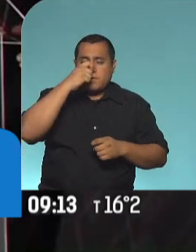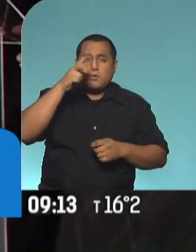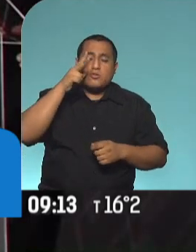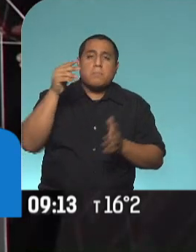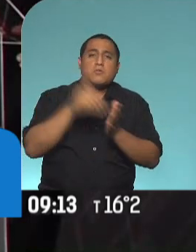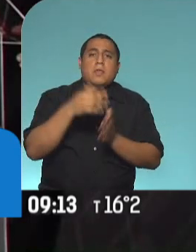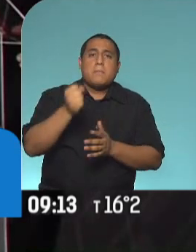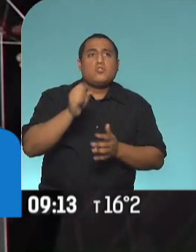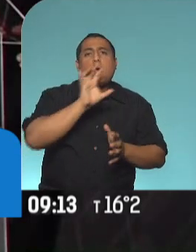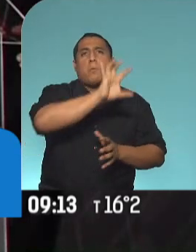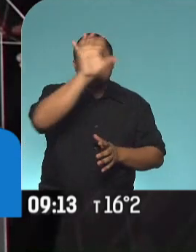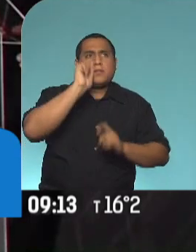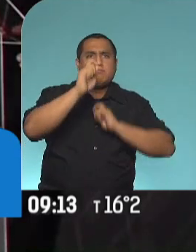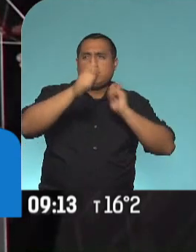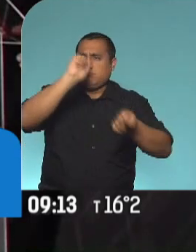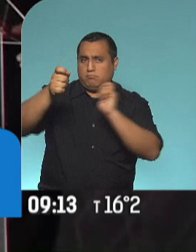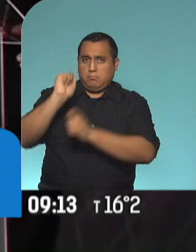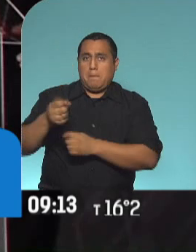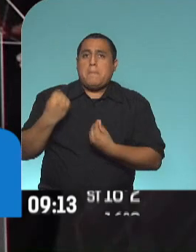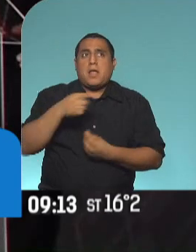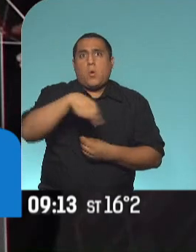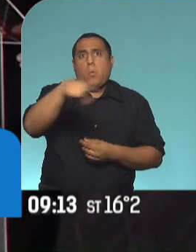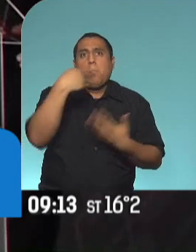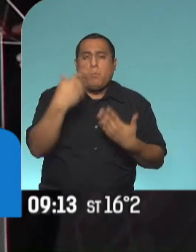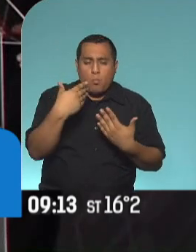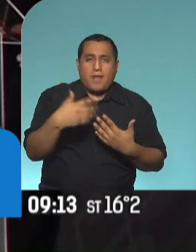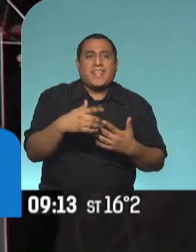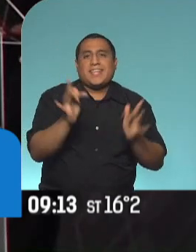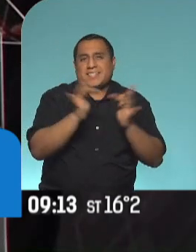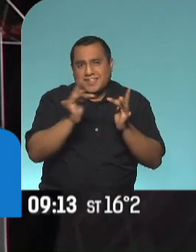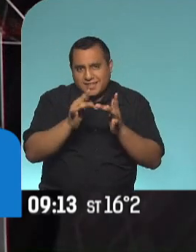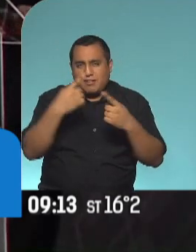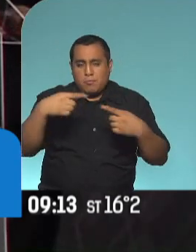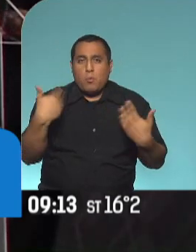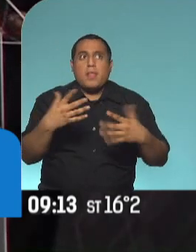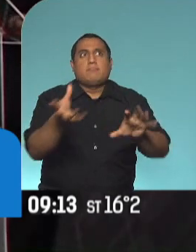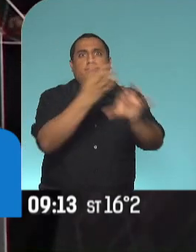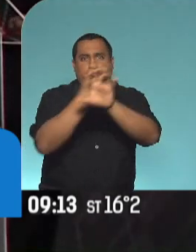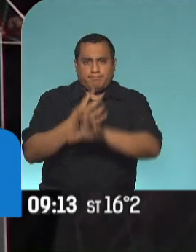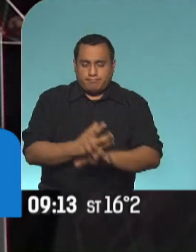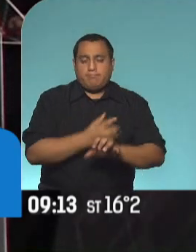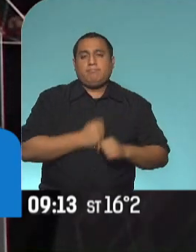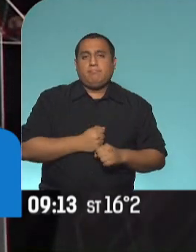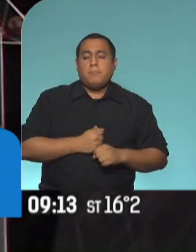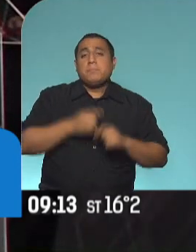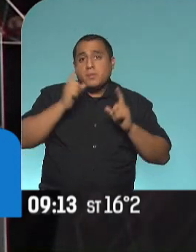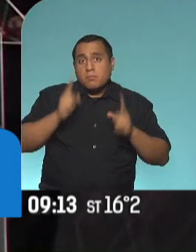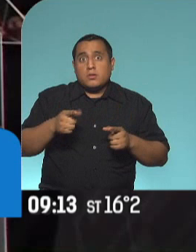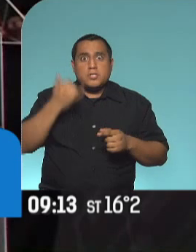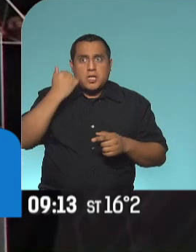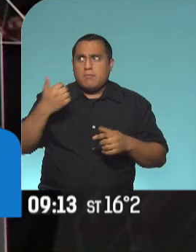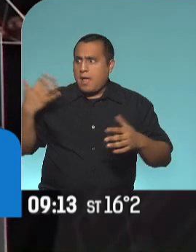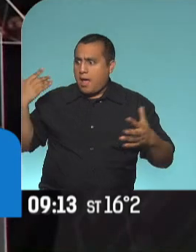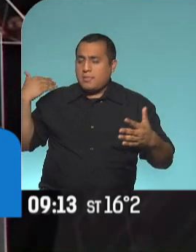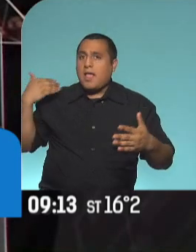pesos a todas las provincias para que puedan fortalecer las redes locales de telemedicina. Esto ha permitido que ya desde abril